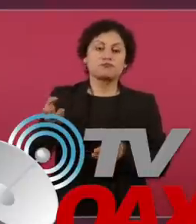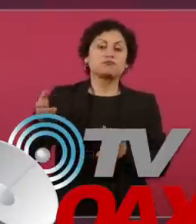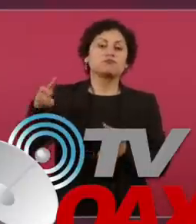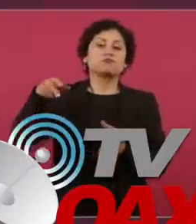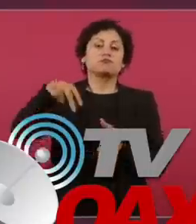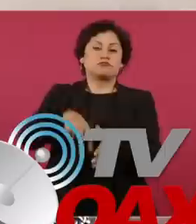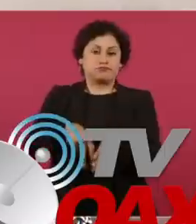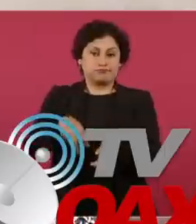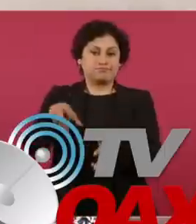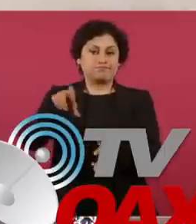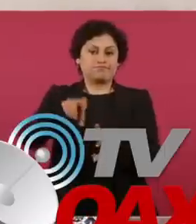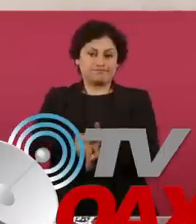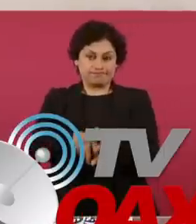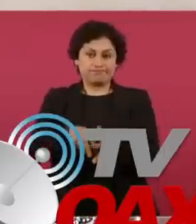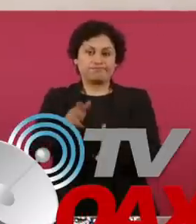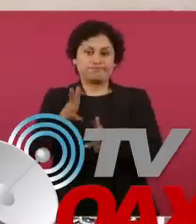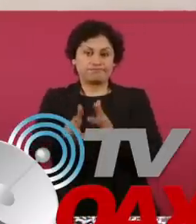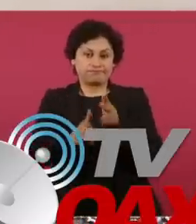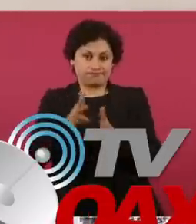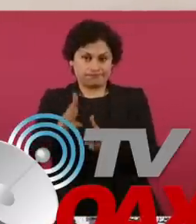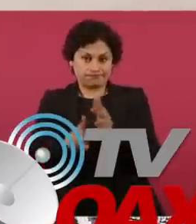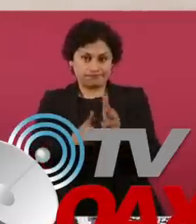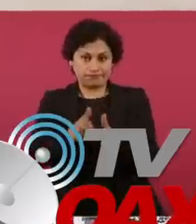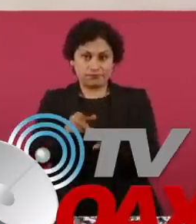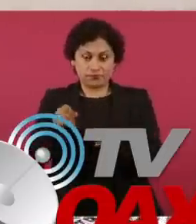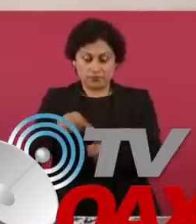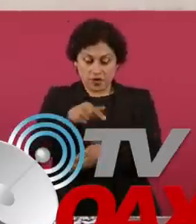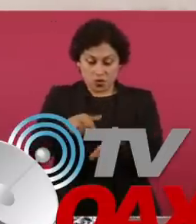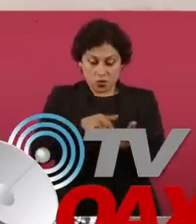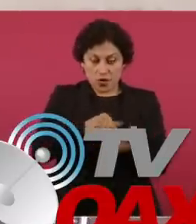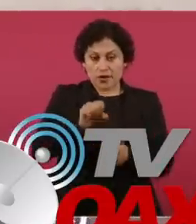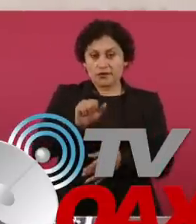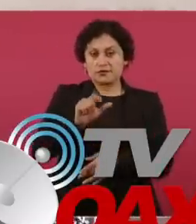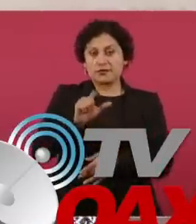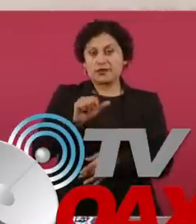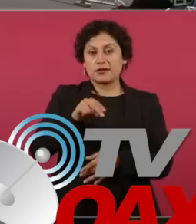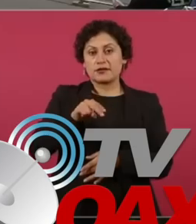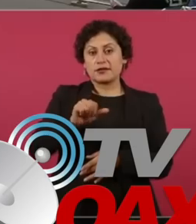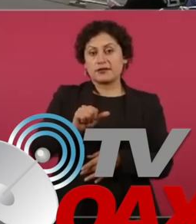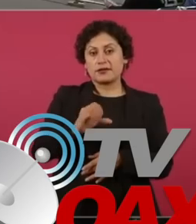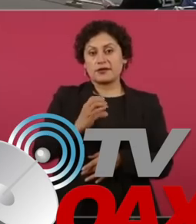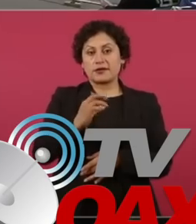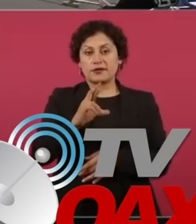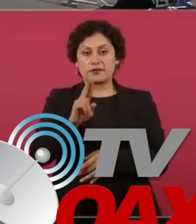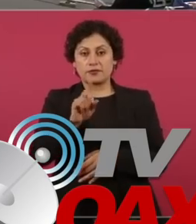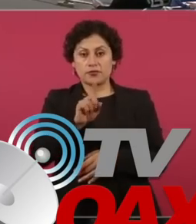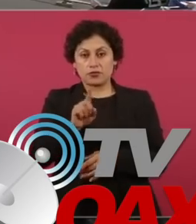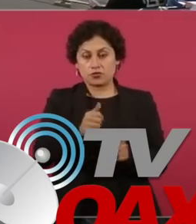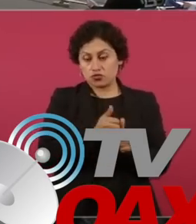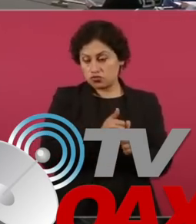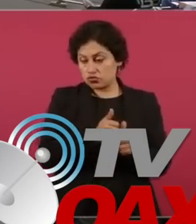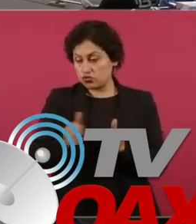subir en Salina Cruz y vamos a llegar a Coatzacoalcos.